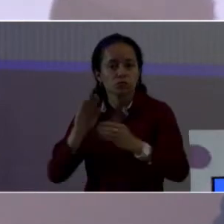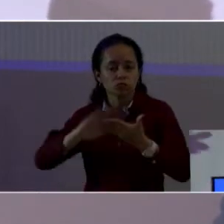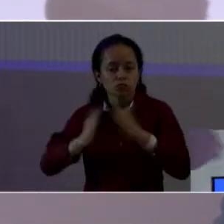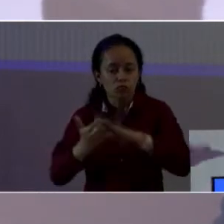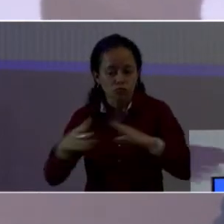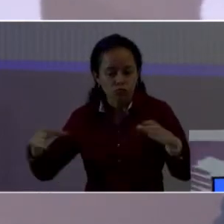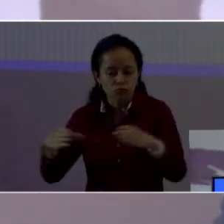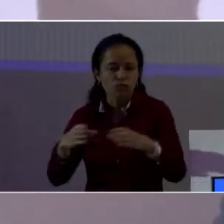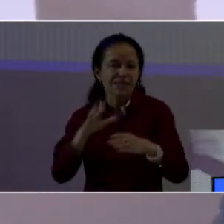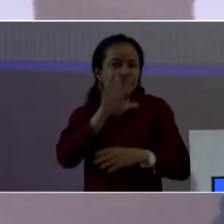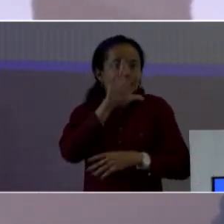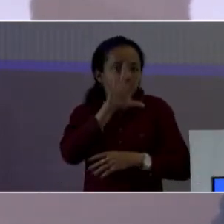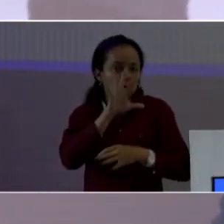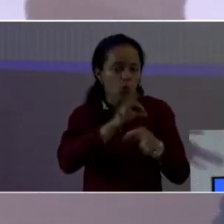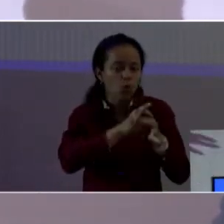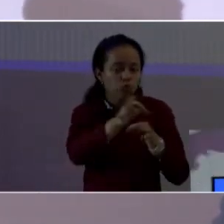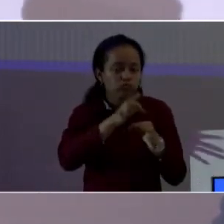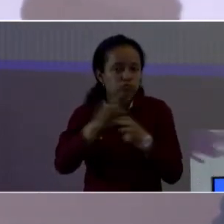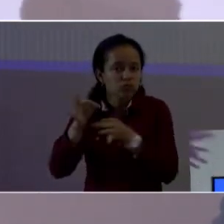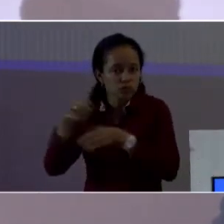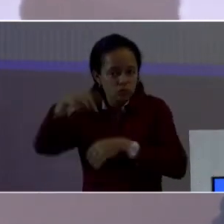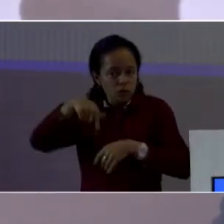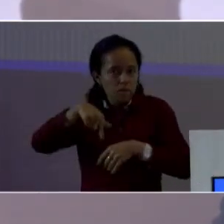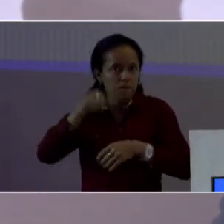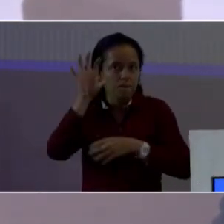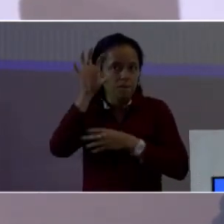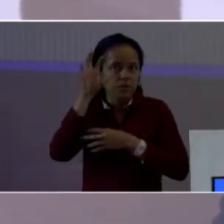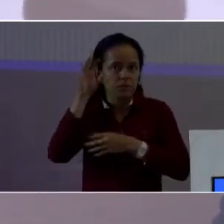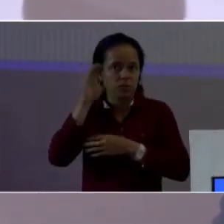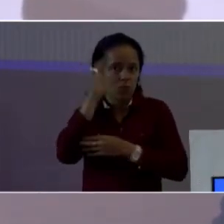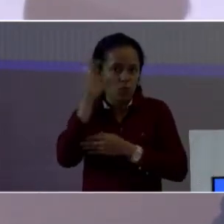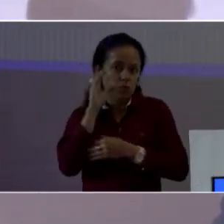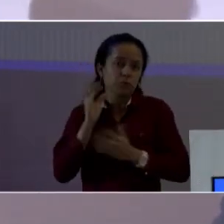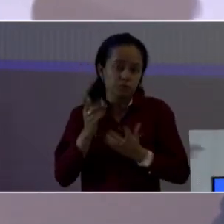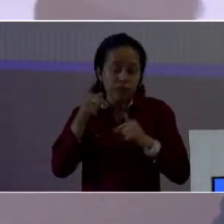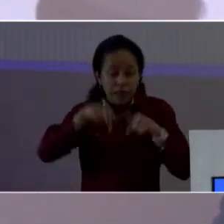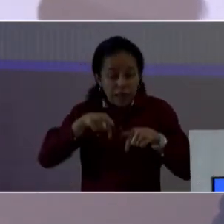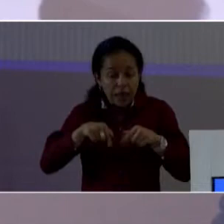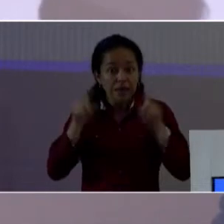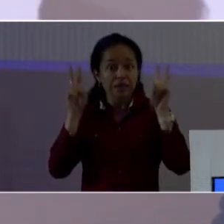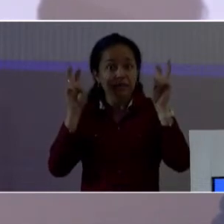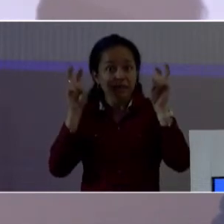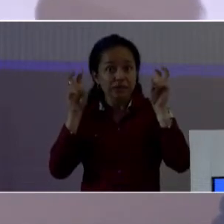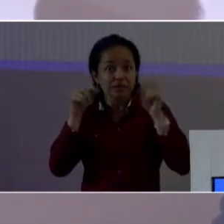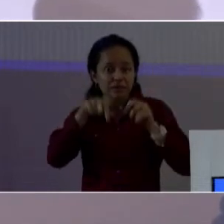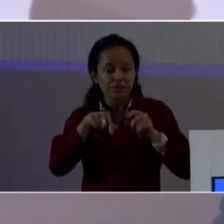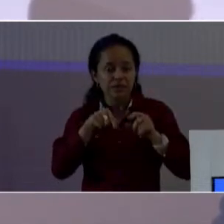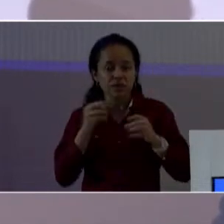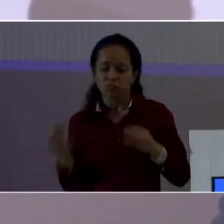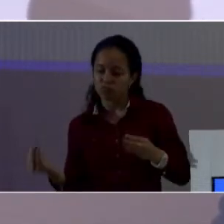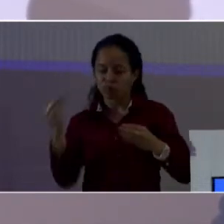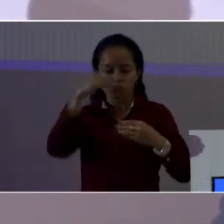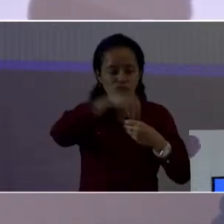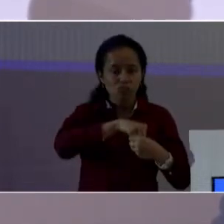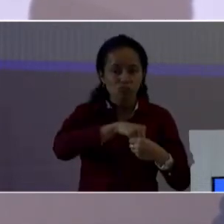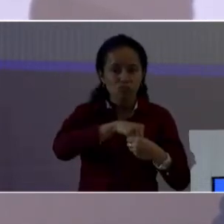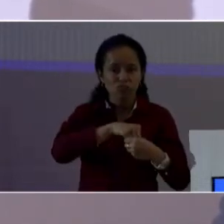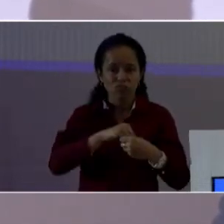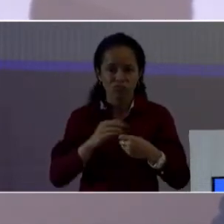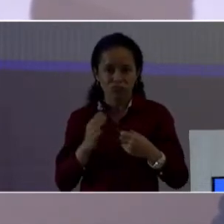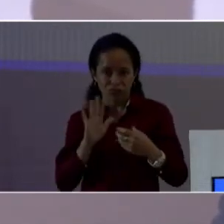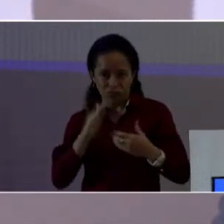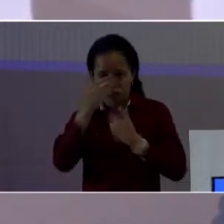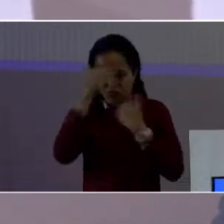en unos 5 municipios del país. Este tema de la reincorporación y la reintegración